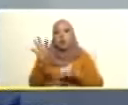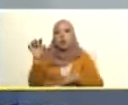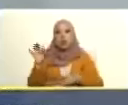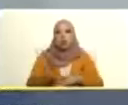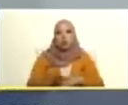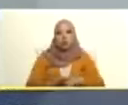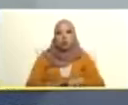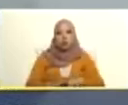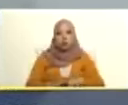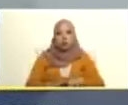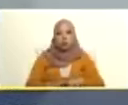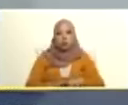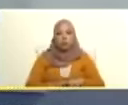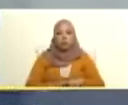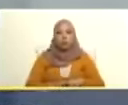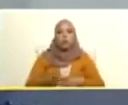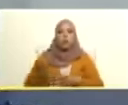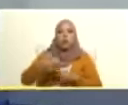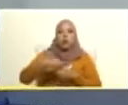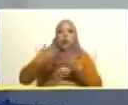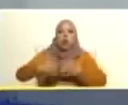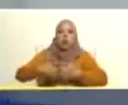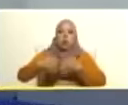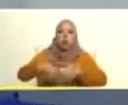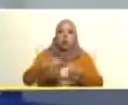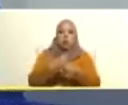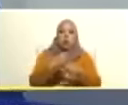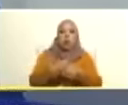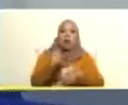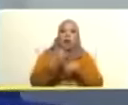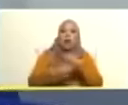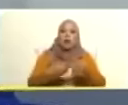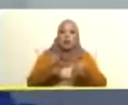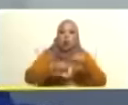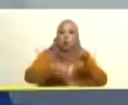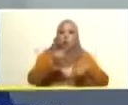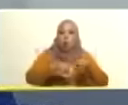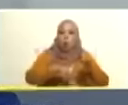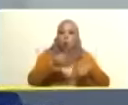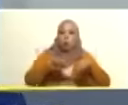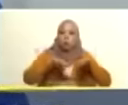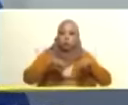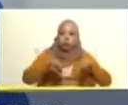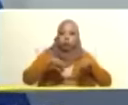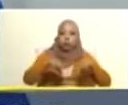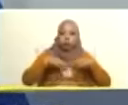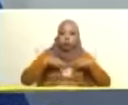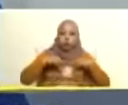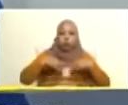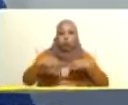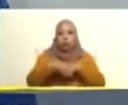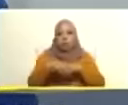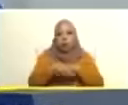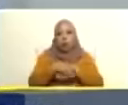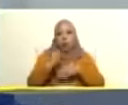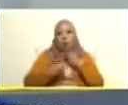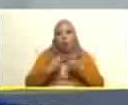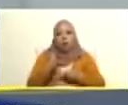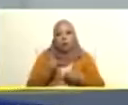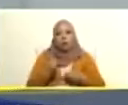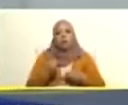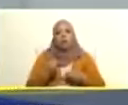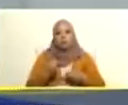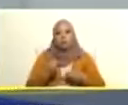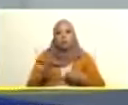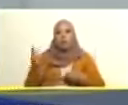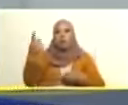63%, más las industrias manufactureras, en un sector secundario un 35%, y el sector primario,